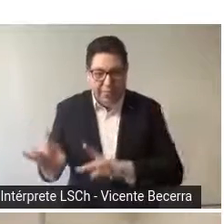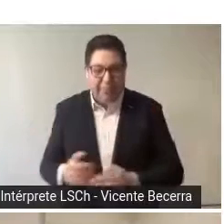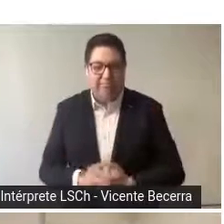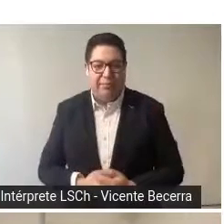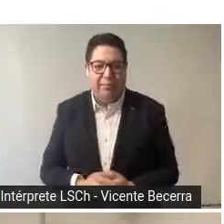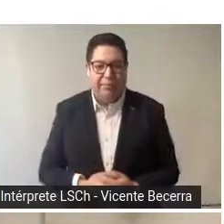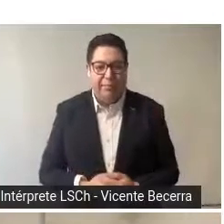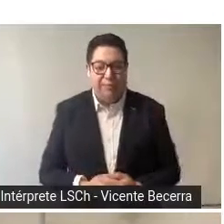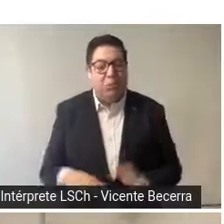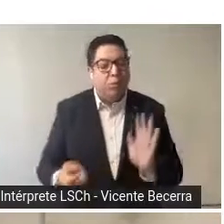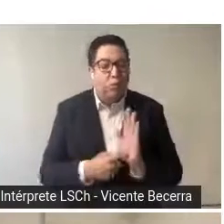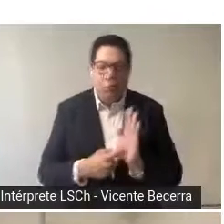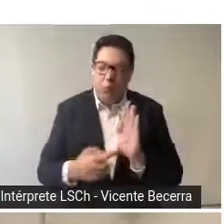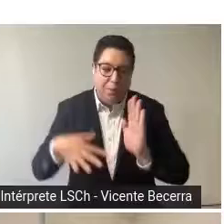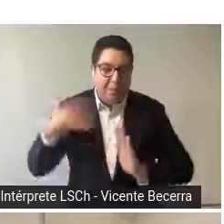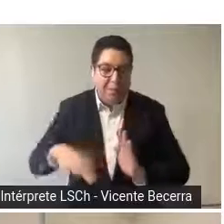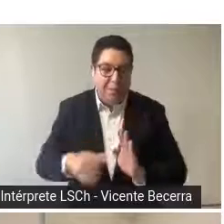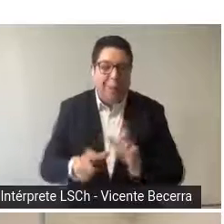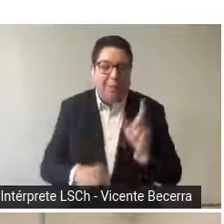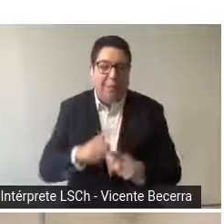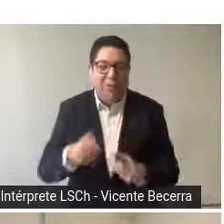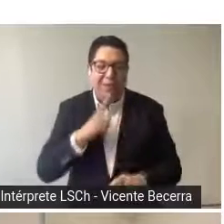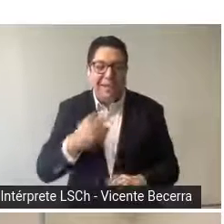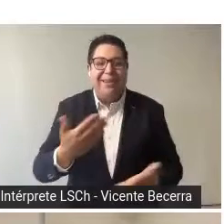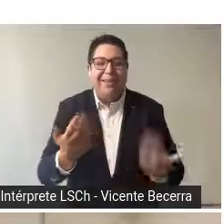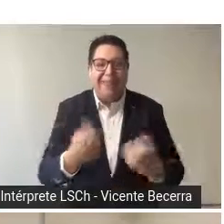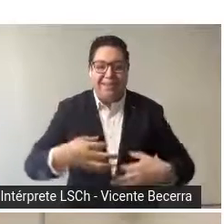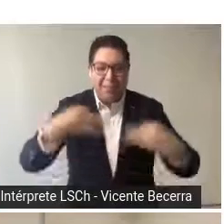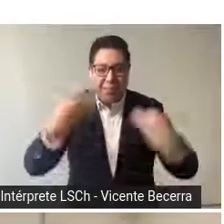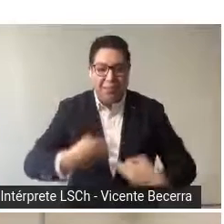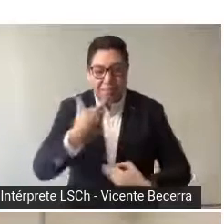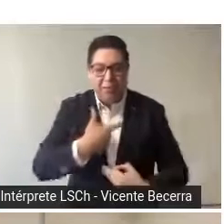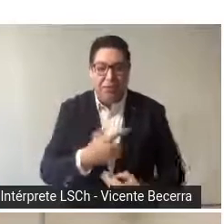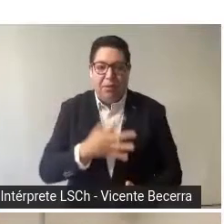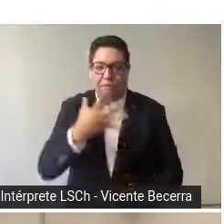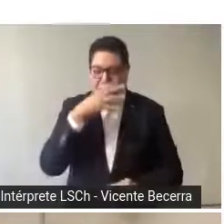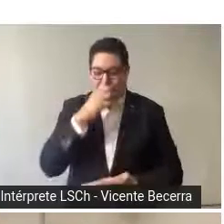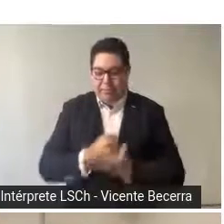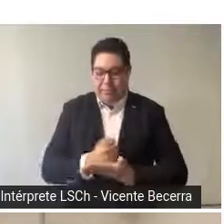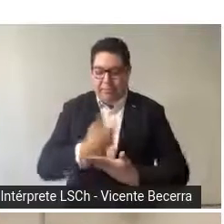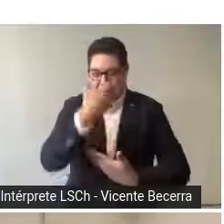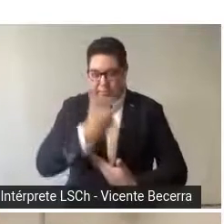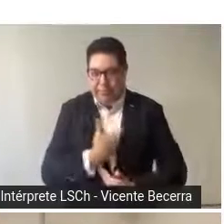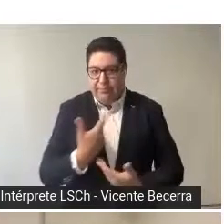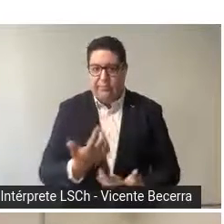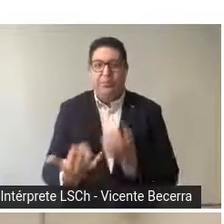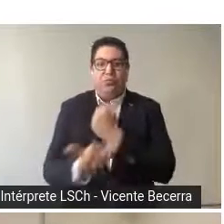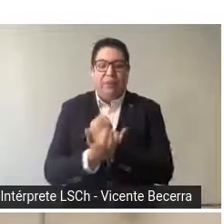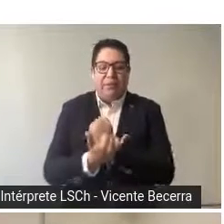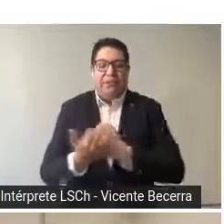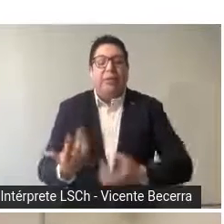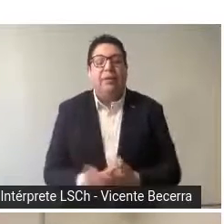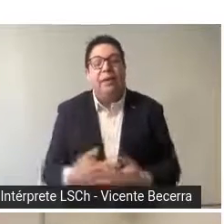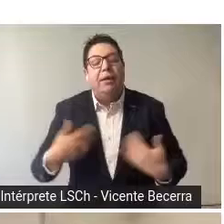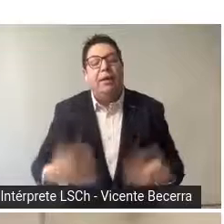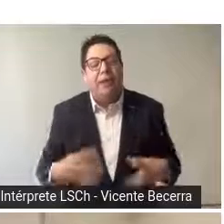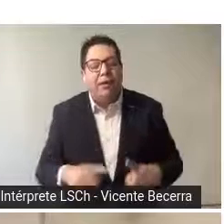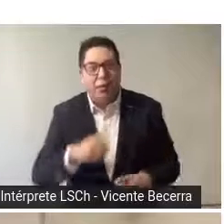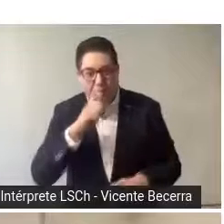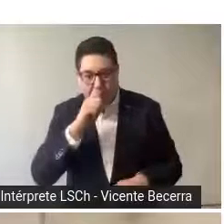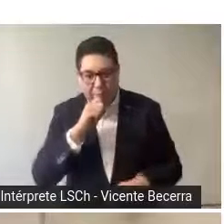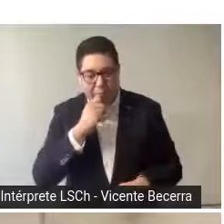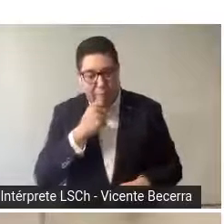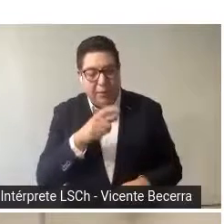lo esencial es ser fiel a sí mismo y no engañarse a sí mismo. Creo que eso es tremendamente importante, porque todos